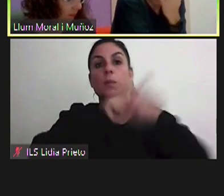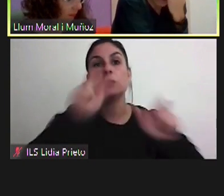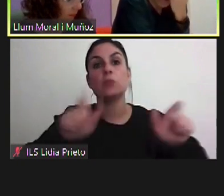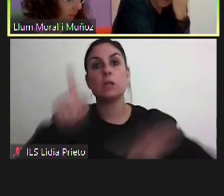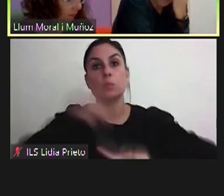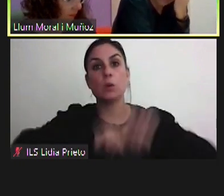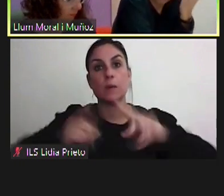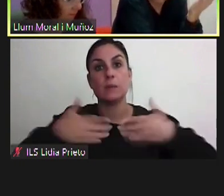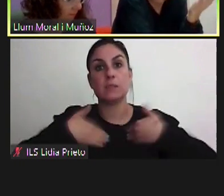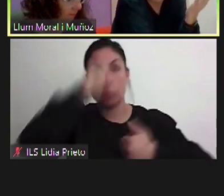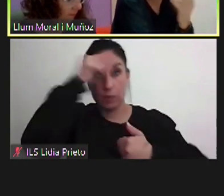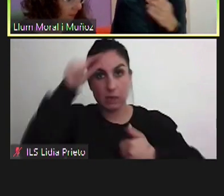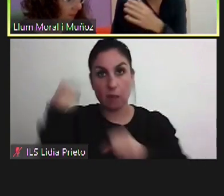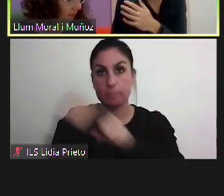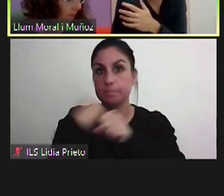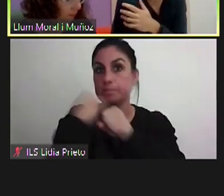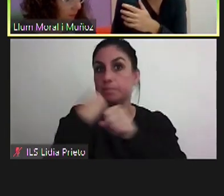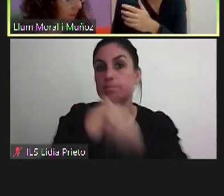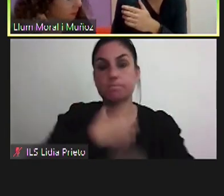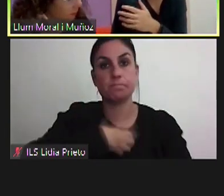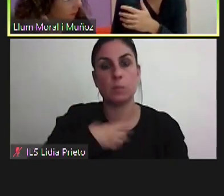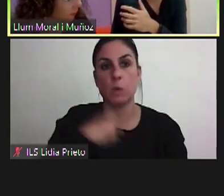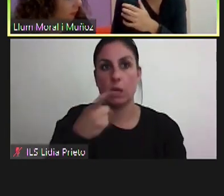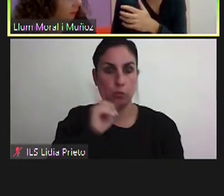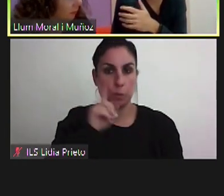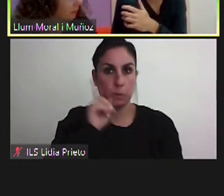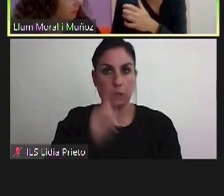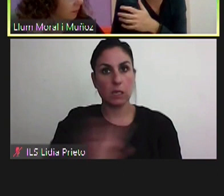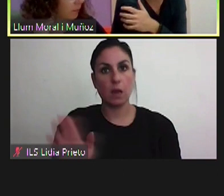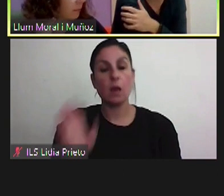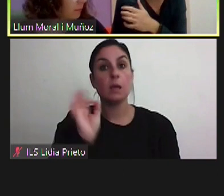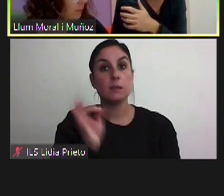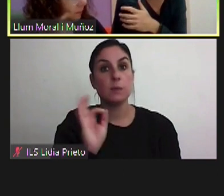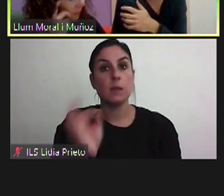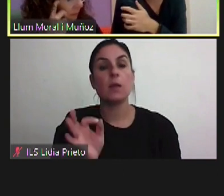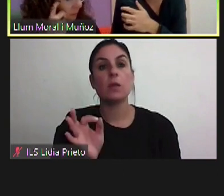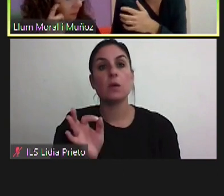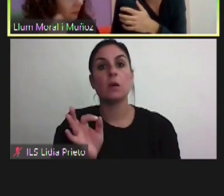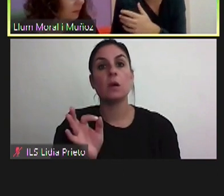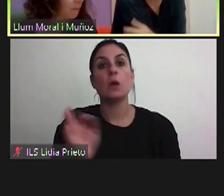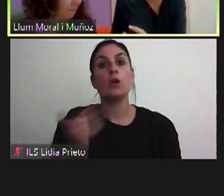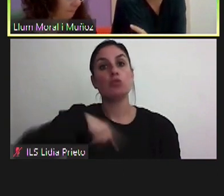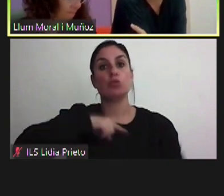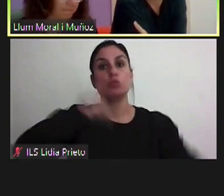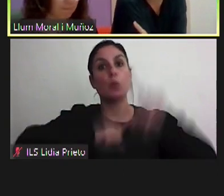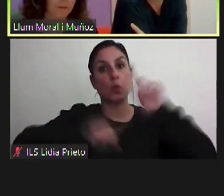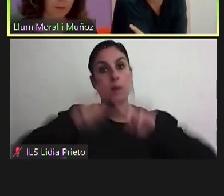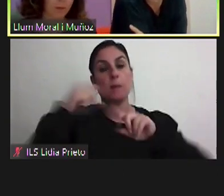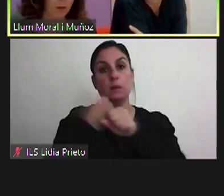trabajar. Eso evidentemente no es cierto. Es verdad que tenemos un problema de tasa de empleo. Según los